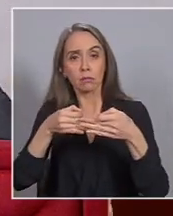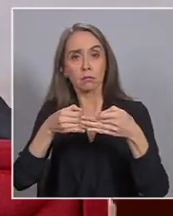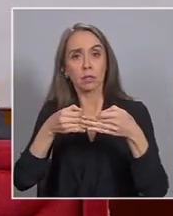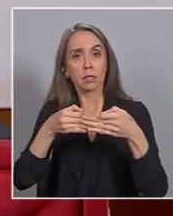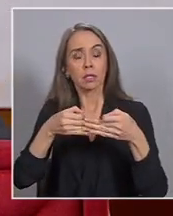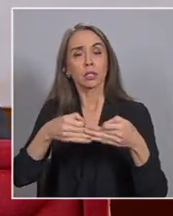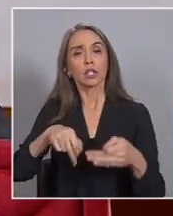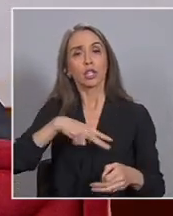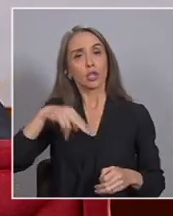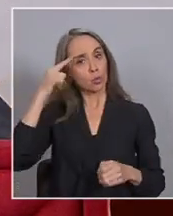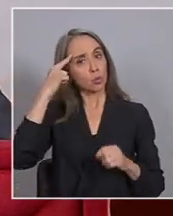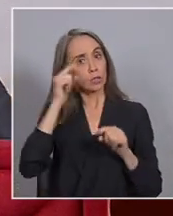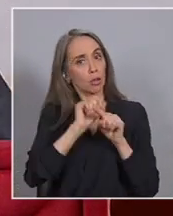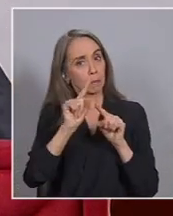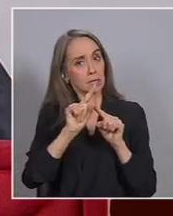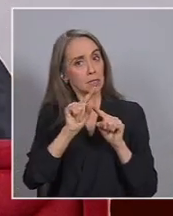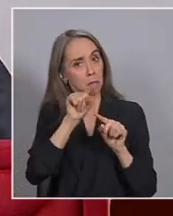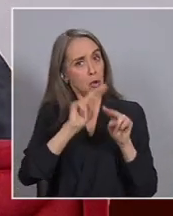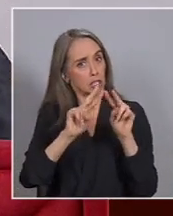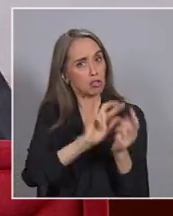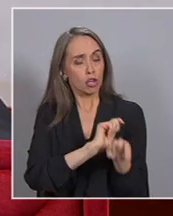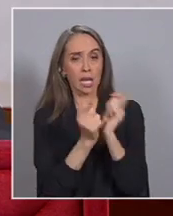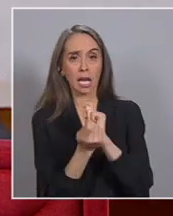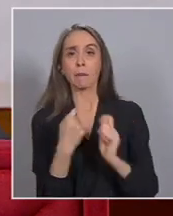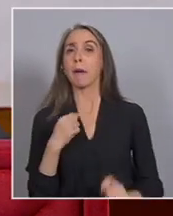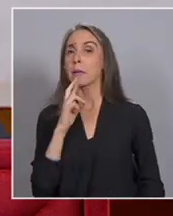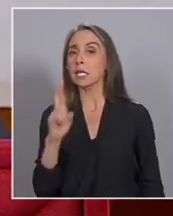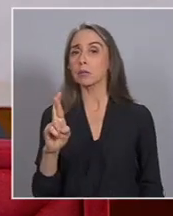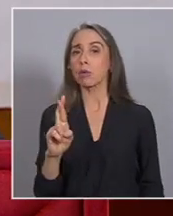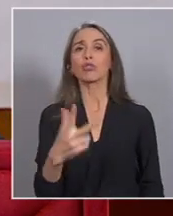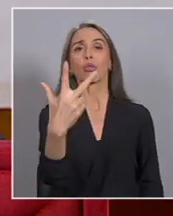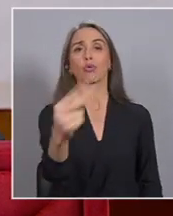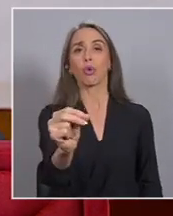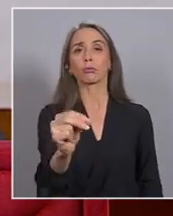modificar nuestros principios, mi respuesta es que no.